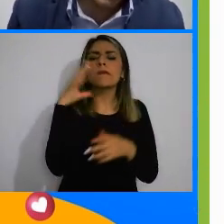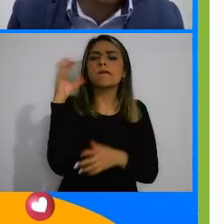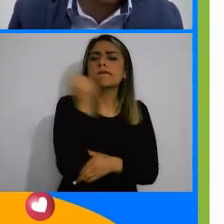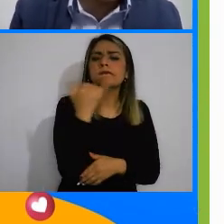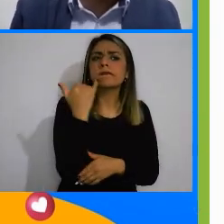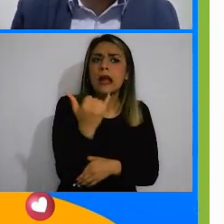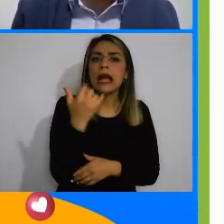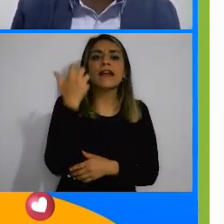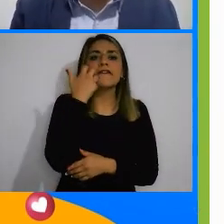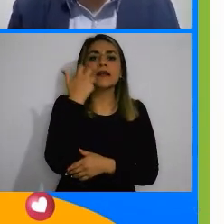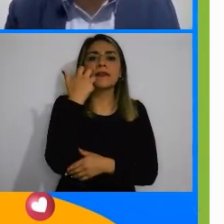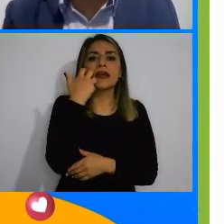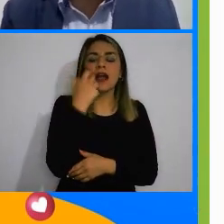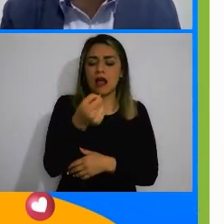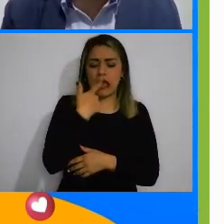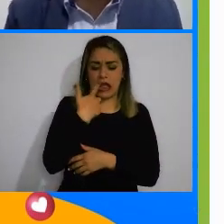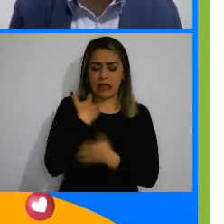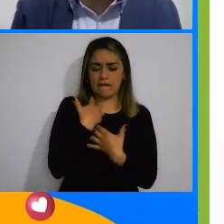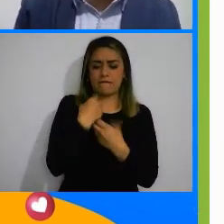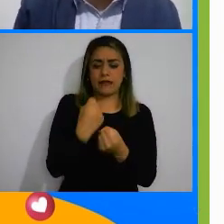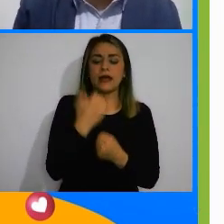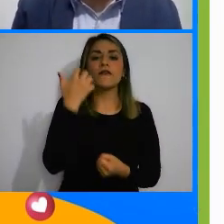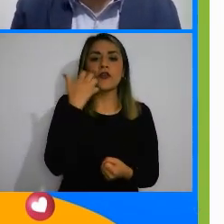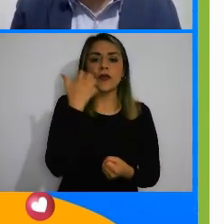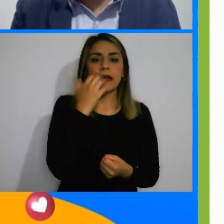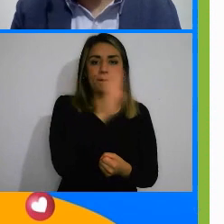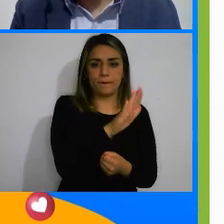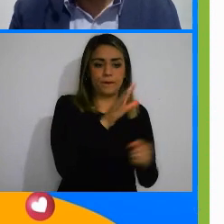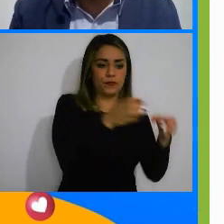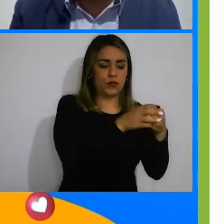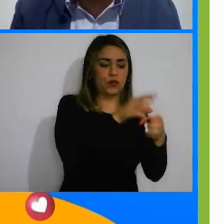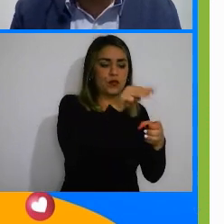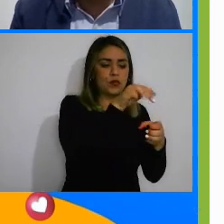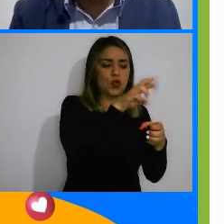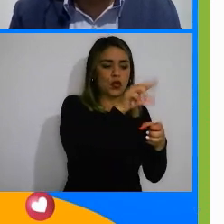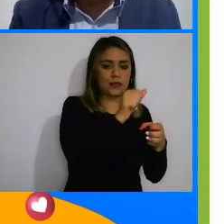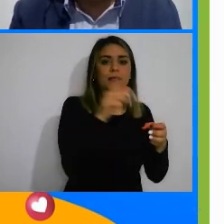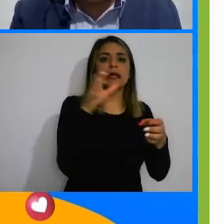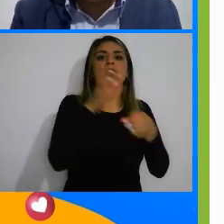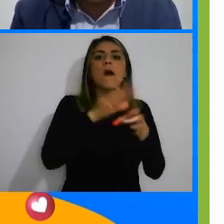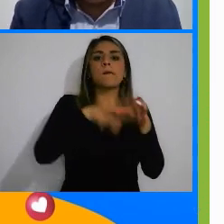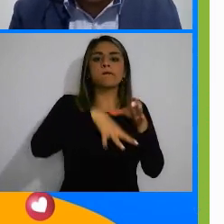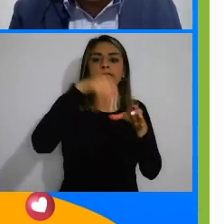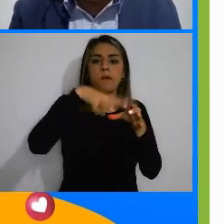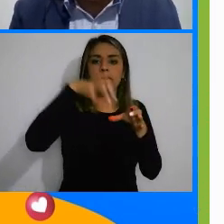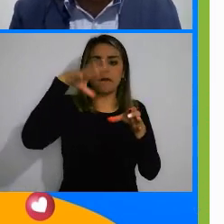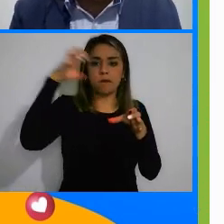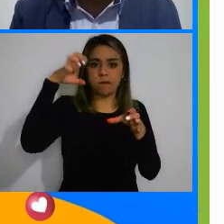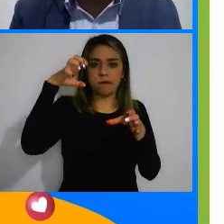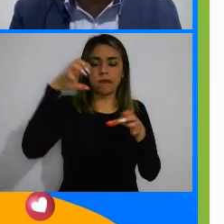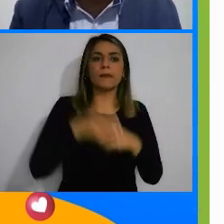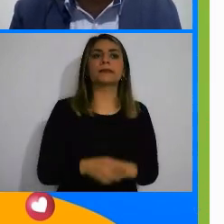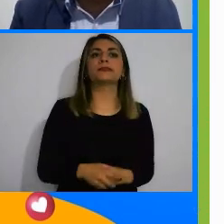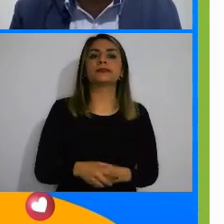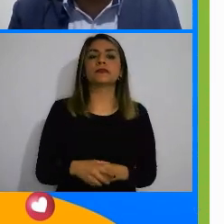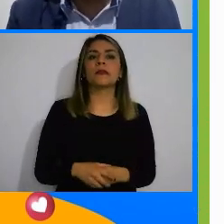nosotros enfermedades, ¿sí? Ese es el reino mónera. El protisto son las algas y los protozoos.